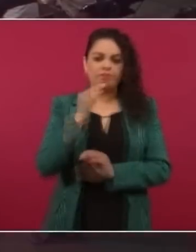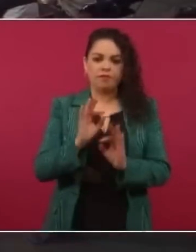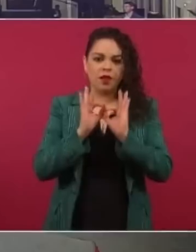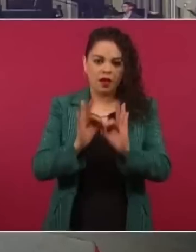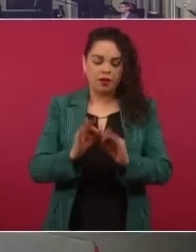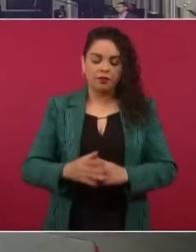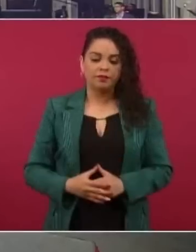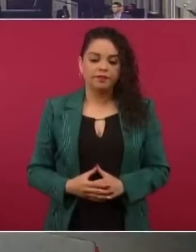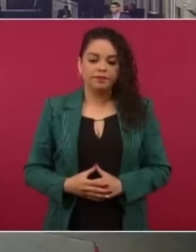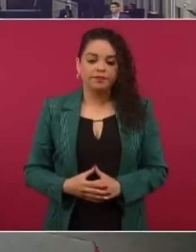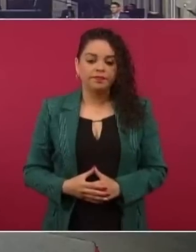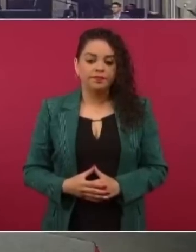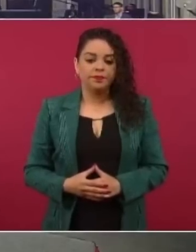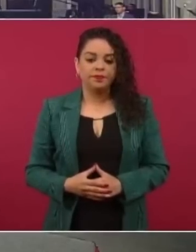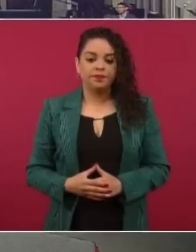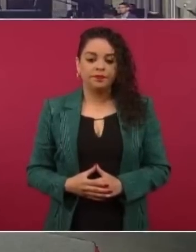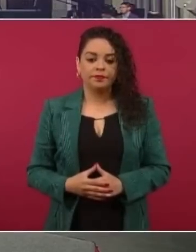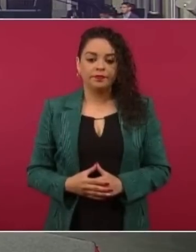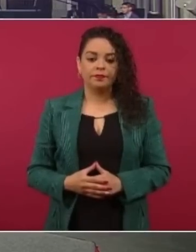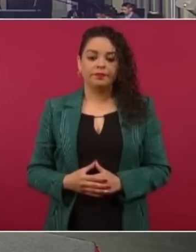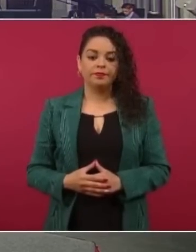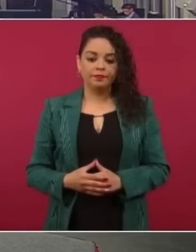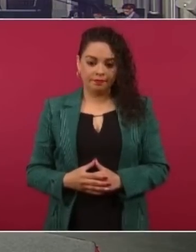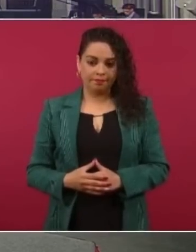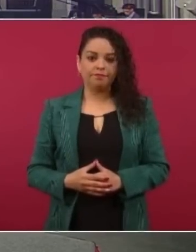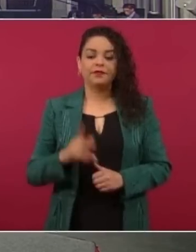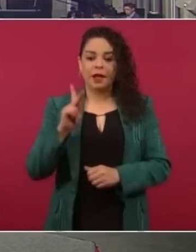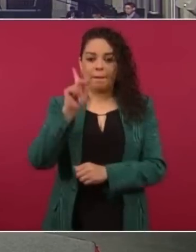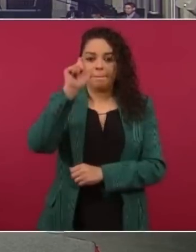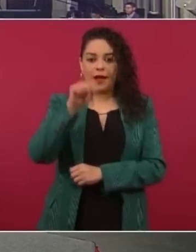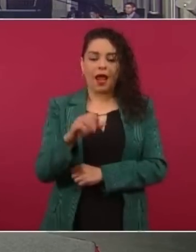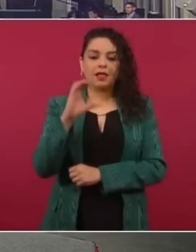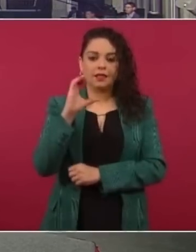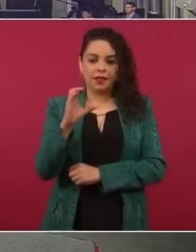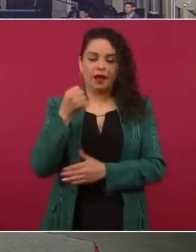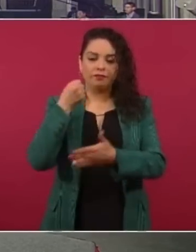En el plan C va a ser así: lucha, lucha, lucha,